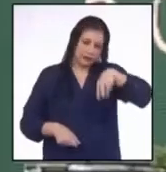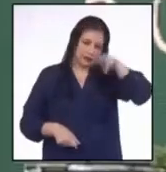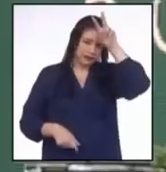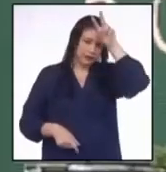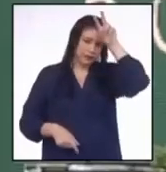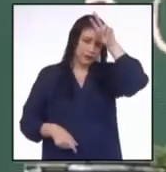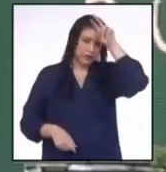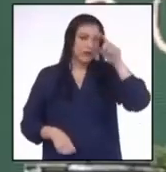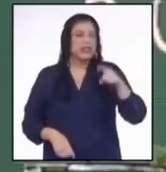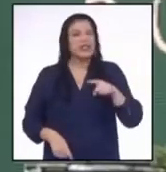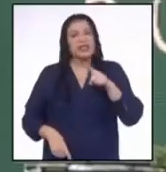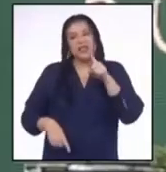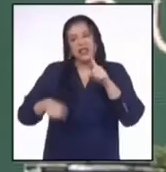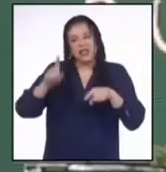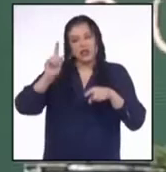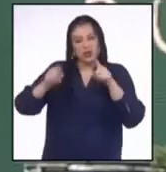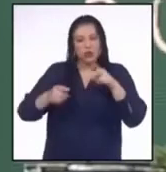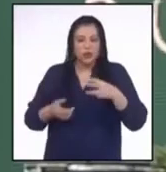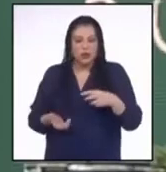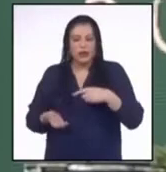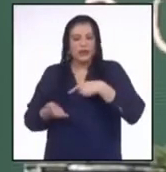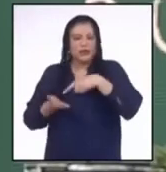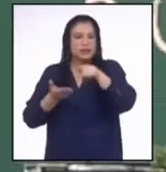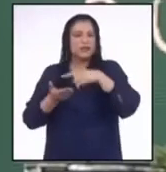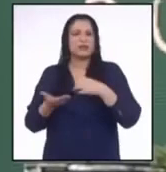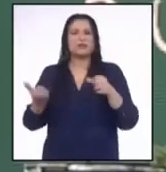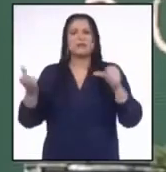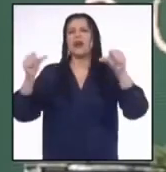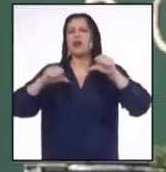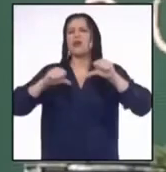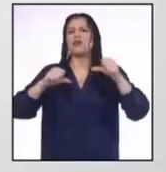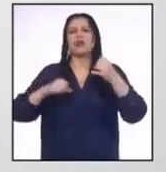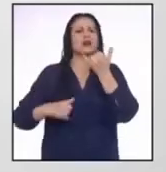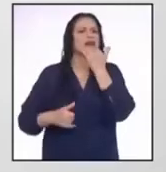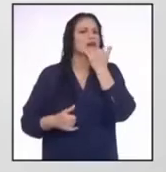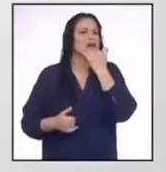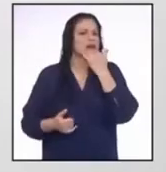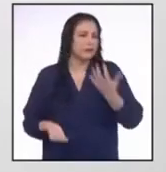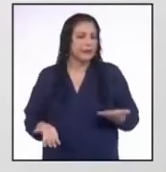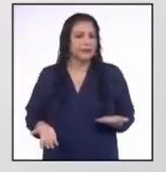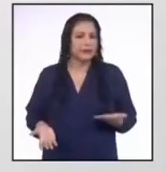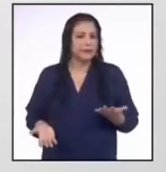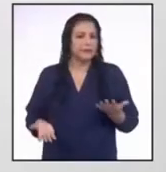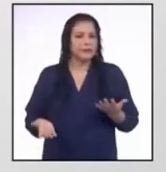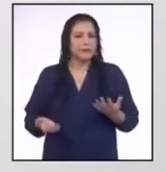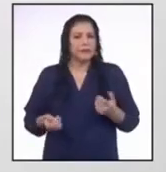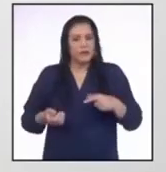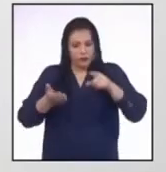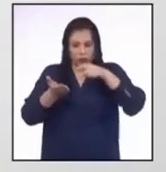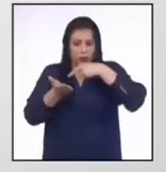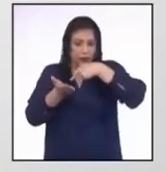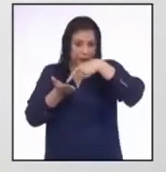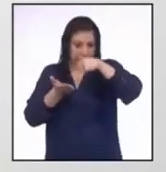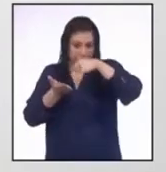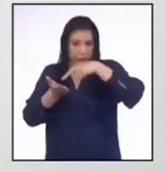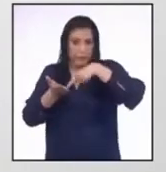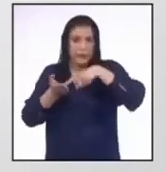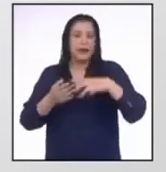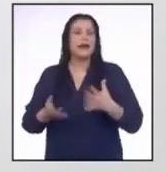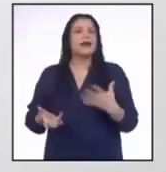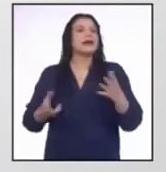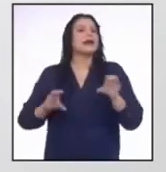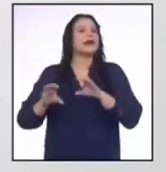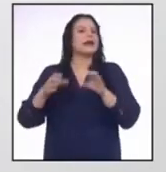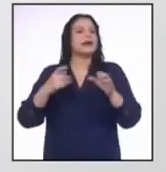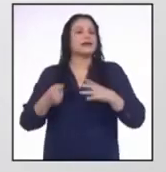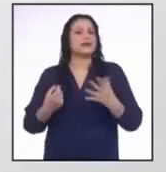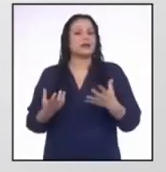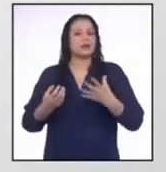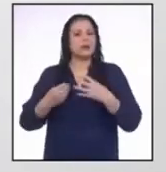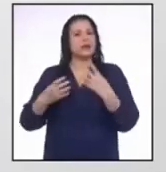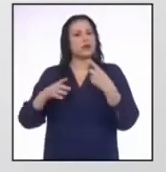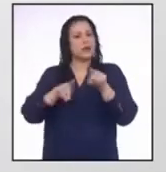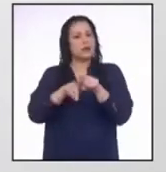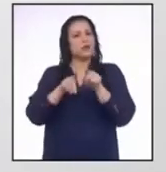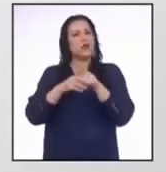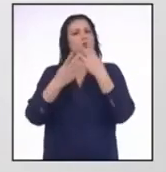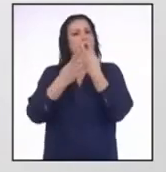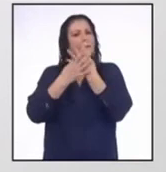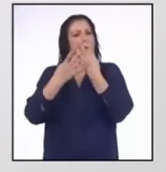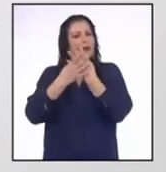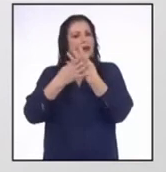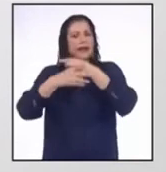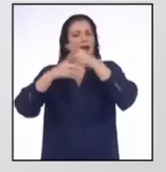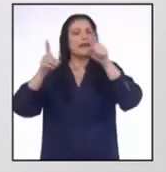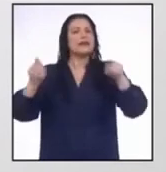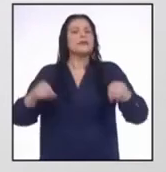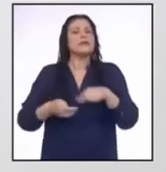si una de esas líneas de transmisión se malogra, ¿qué pasa? Esas líneas de transmisión forman una gran malla. Todas